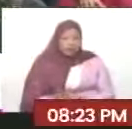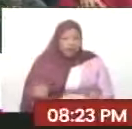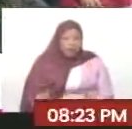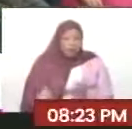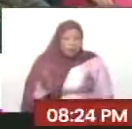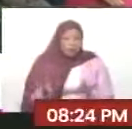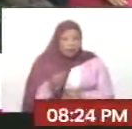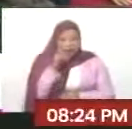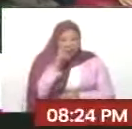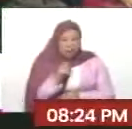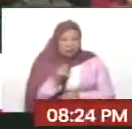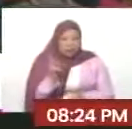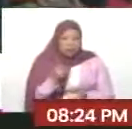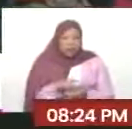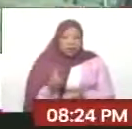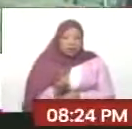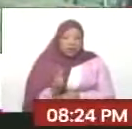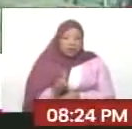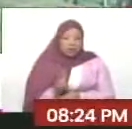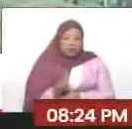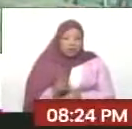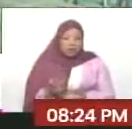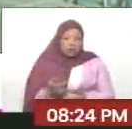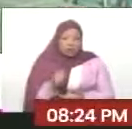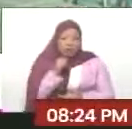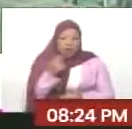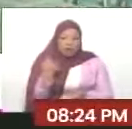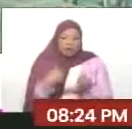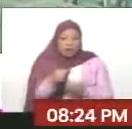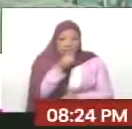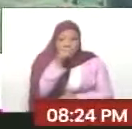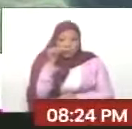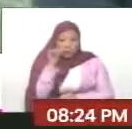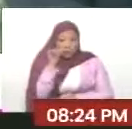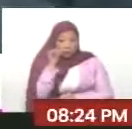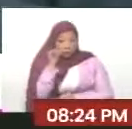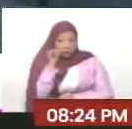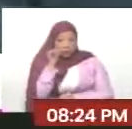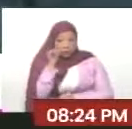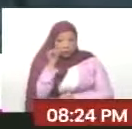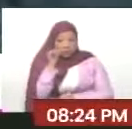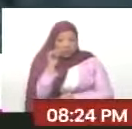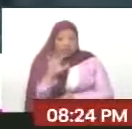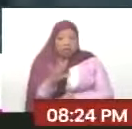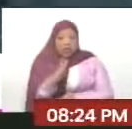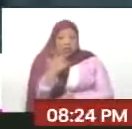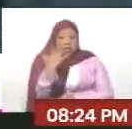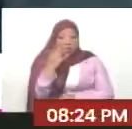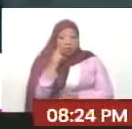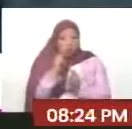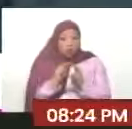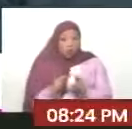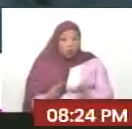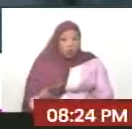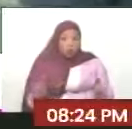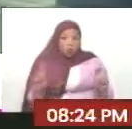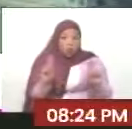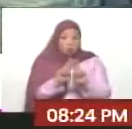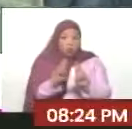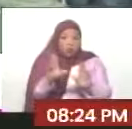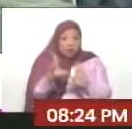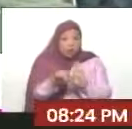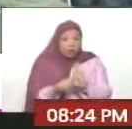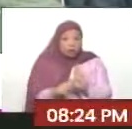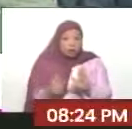impulsar desde hace años una narrativa de que Venezuela es un narcoestado y Venezuela es reconocido por la ONU como el quinto país con más decomiso de droga a nivel